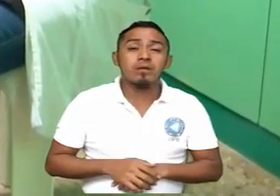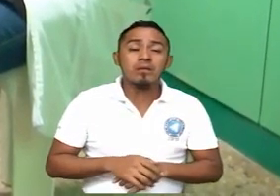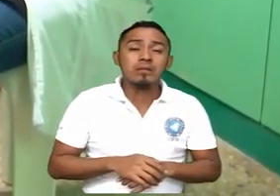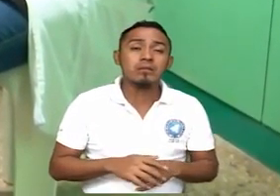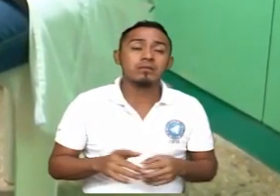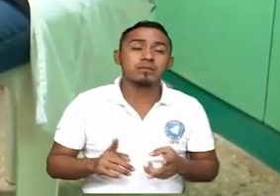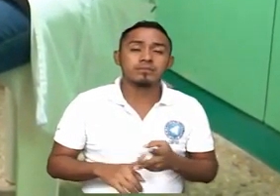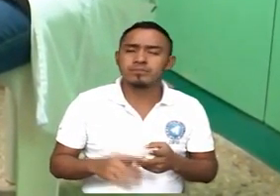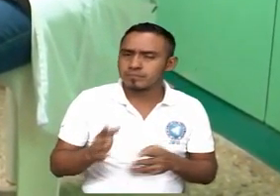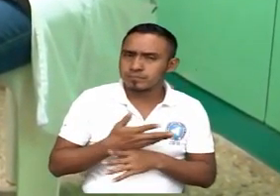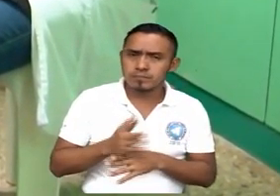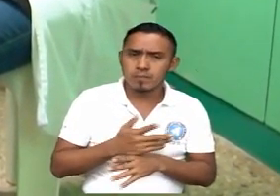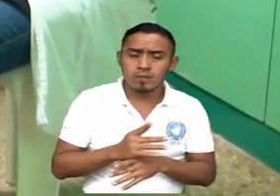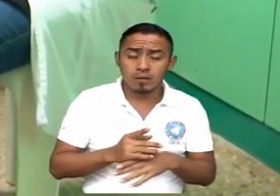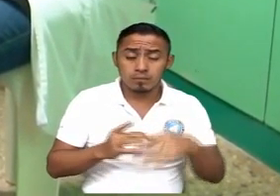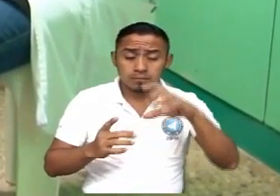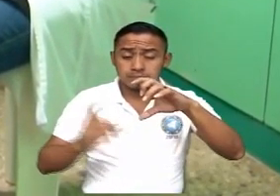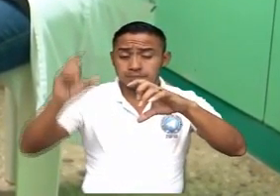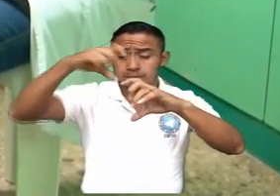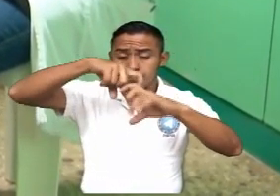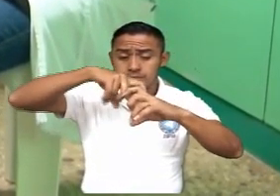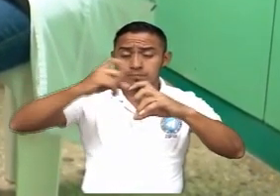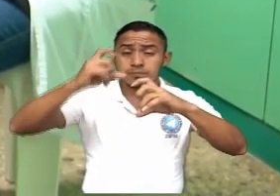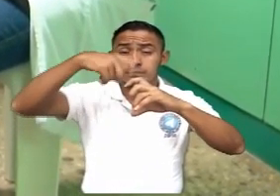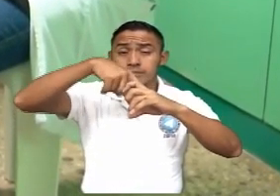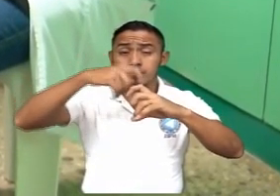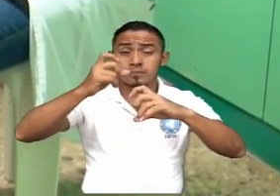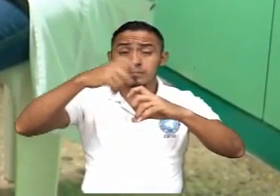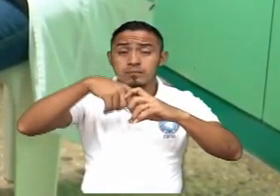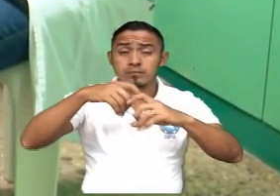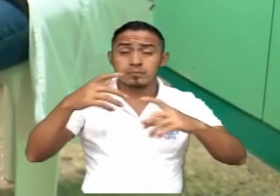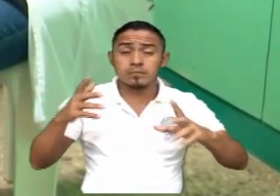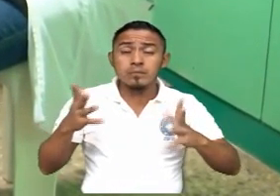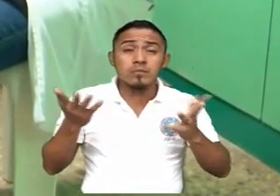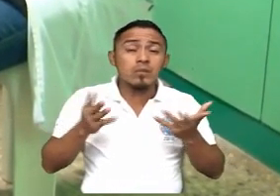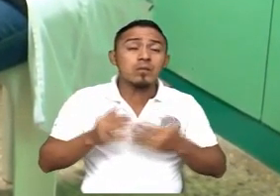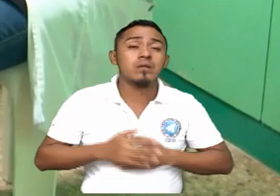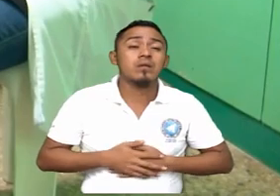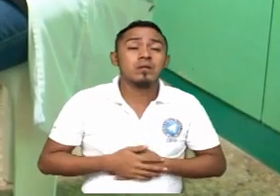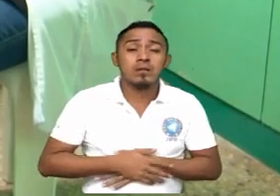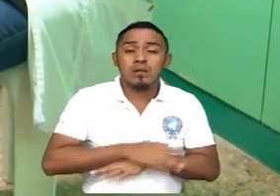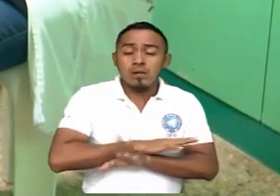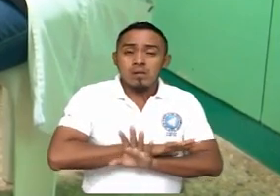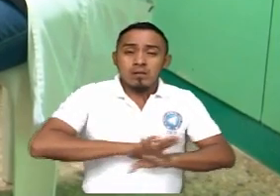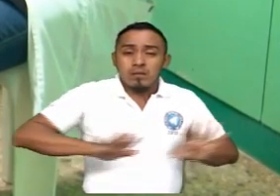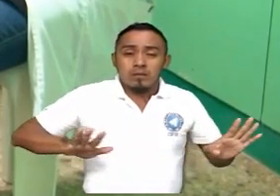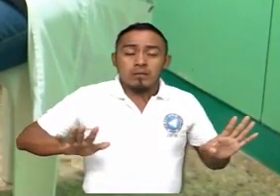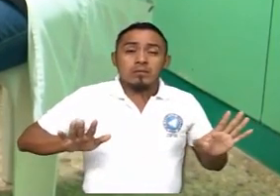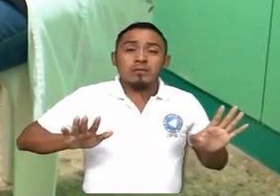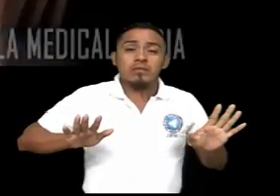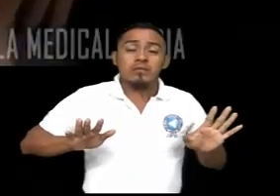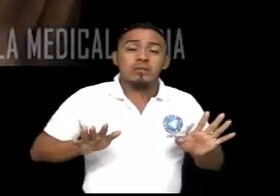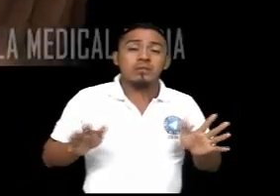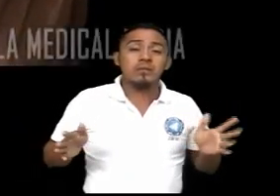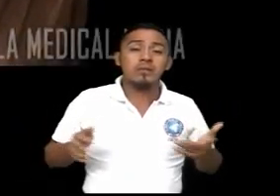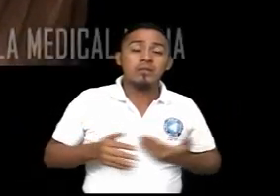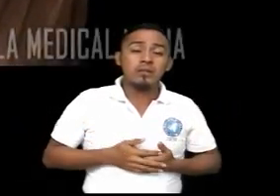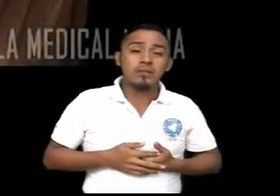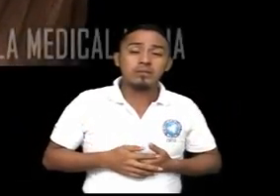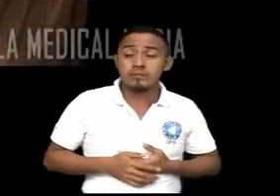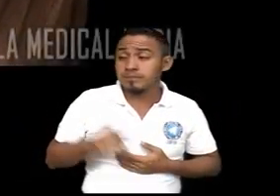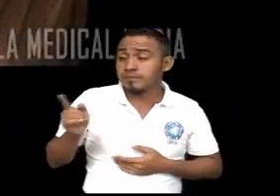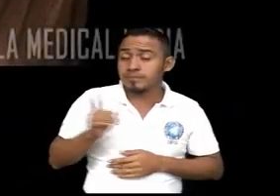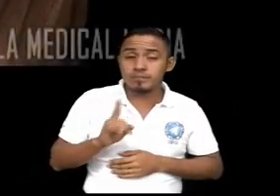su cámara, si tiene una cámara estrecha que puede ser que le dé glaucoma después. Y por último le miramos, no lo